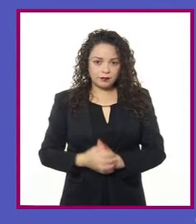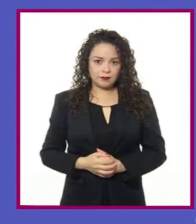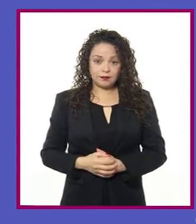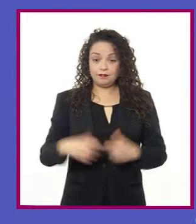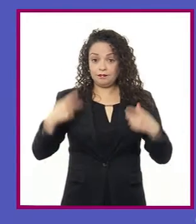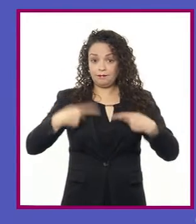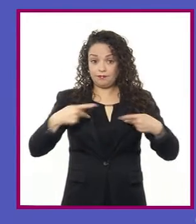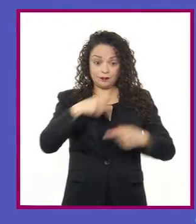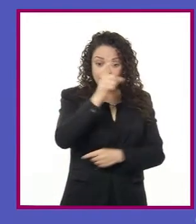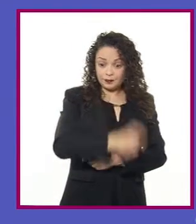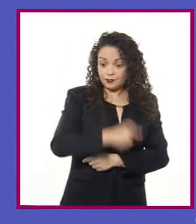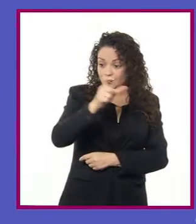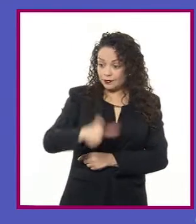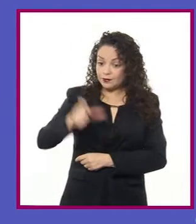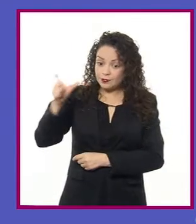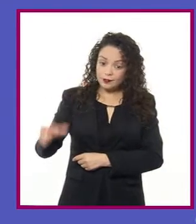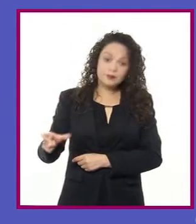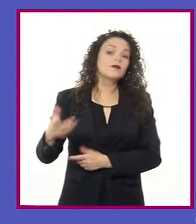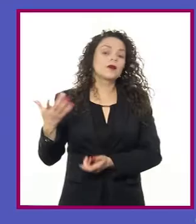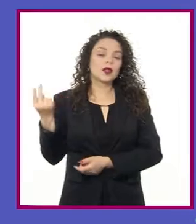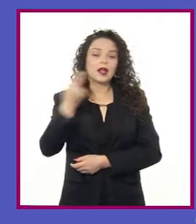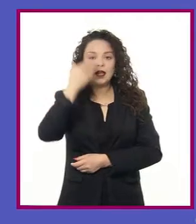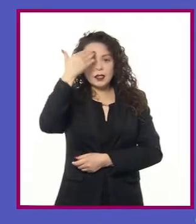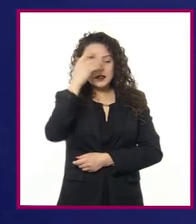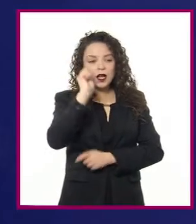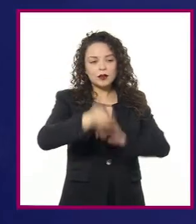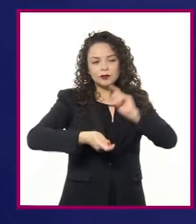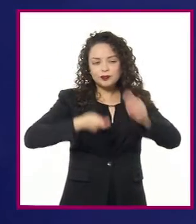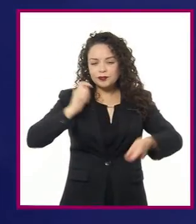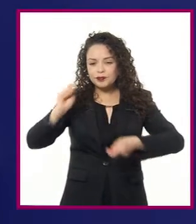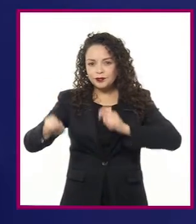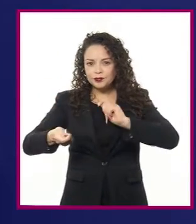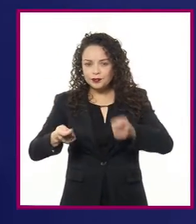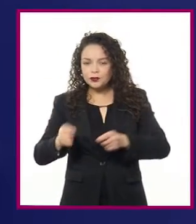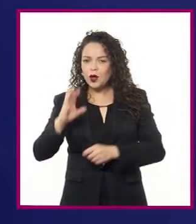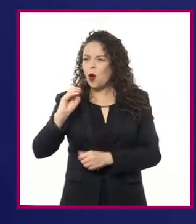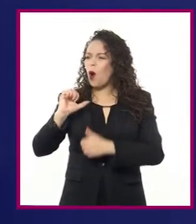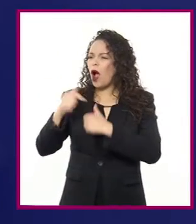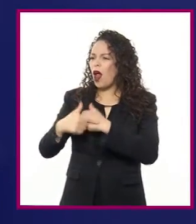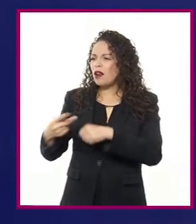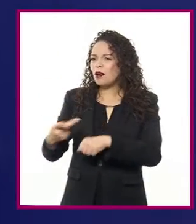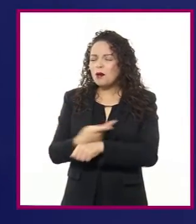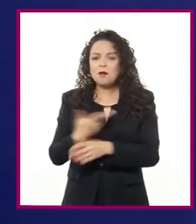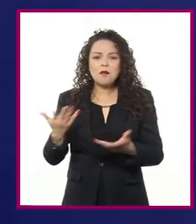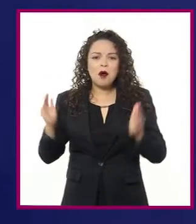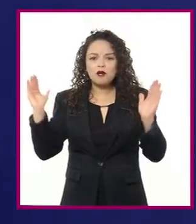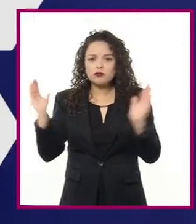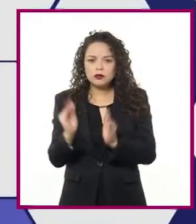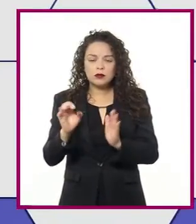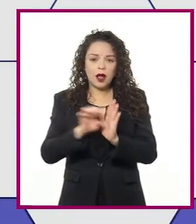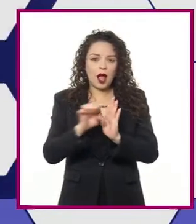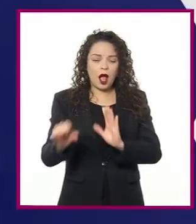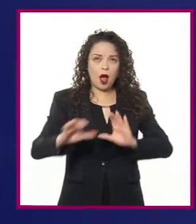personajes y sucesos de menor escala. Por ejemplo, una habitación o una